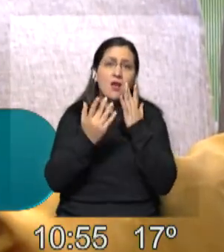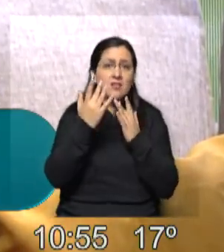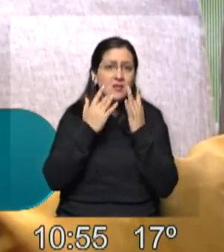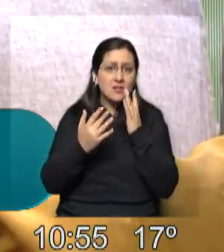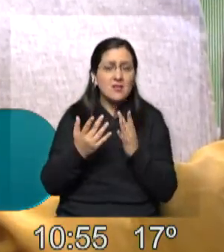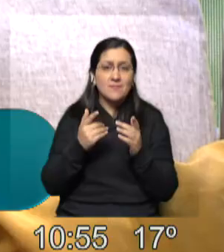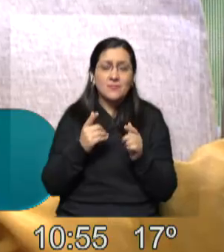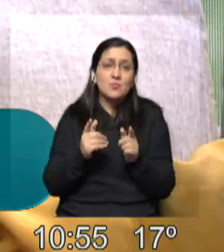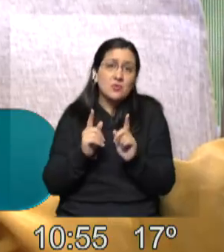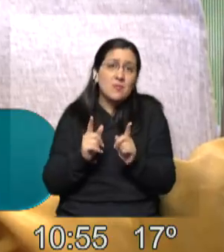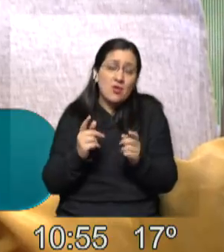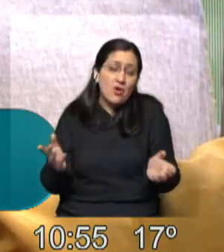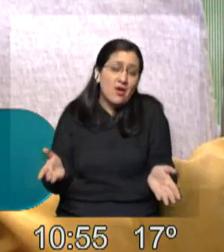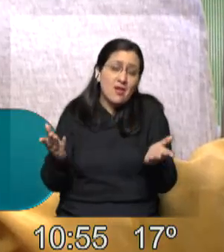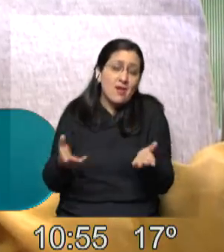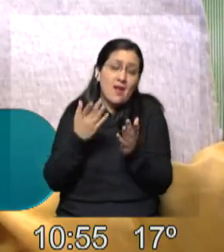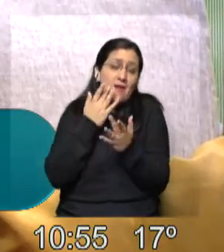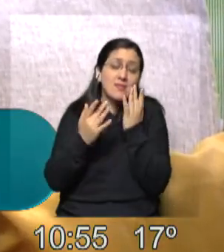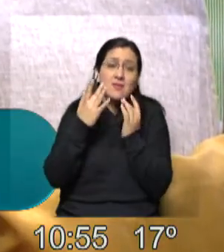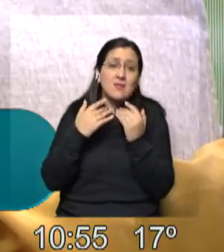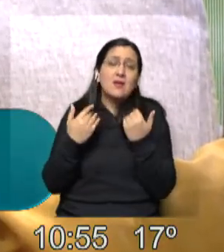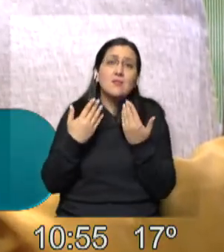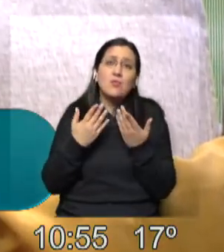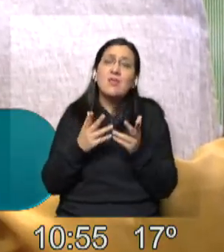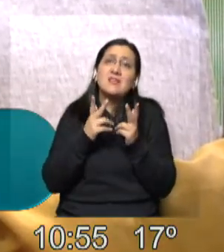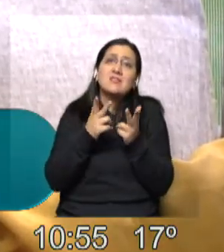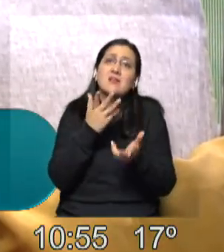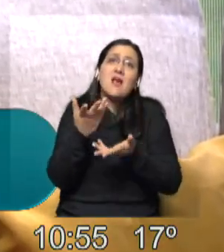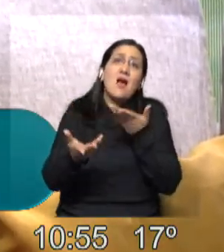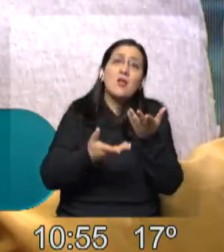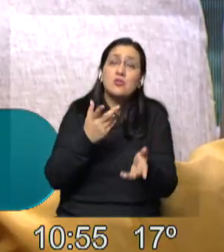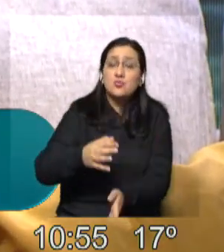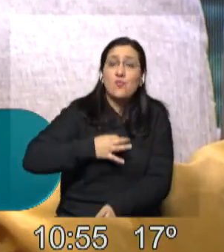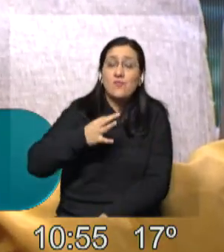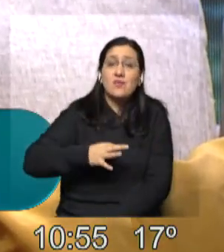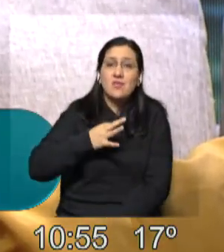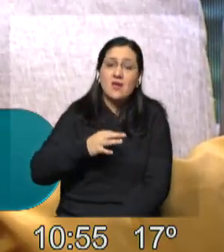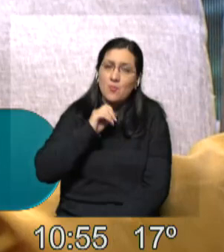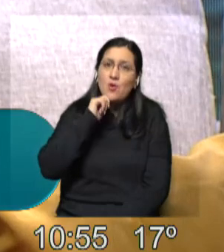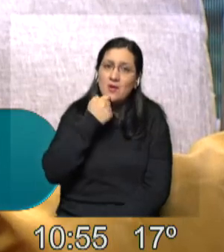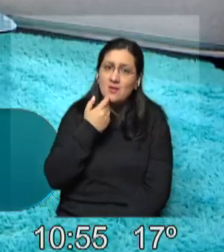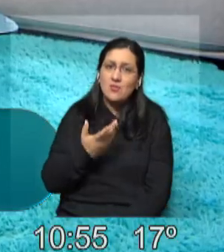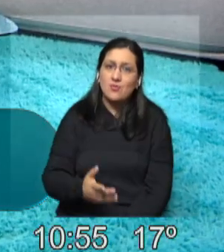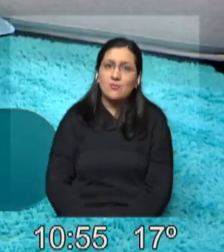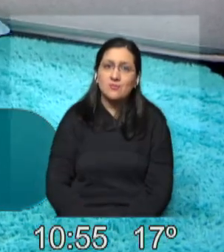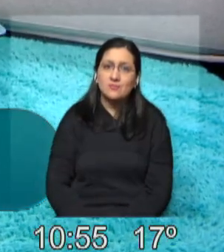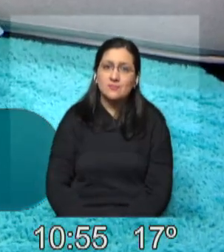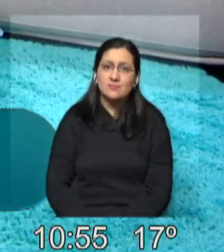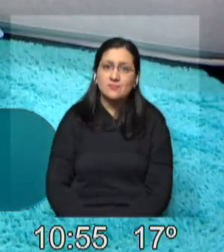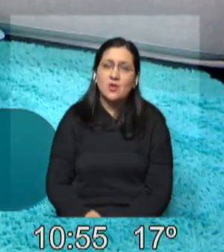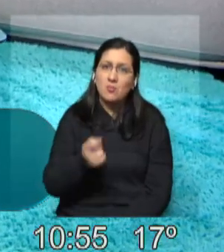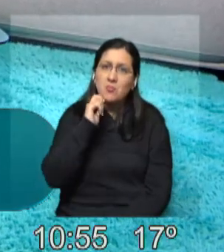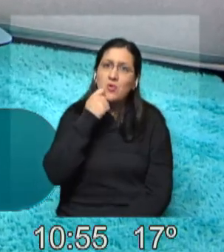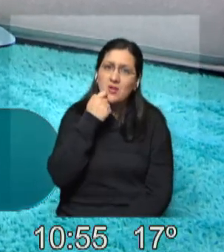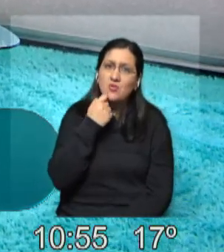O sea, como que eso que también lo genera el artista, ¿no? Que te pueda devolver el público algo de su vida. Es como mágico también eso, ¿no? O sea, es como muy